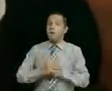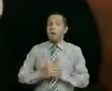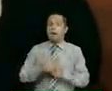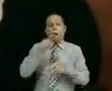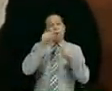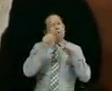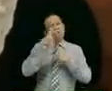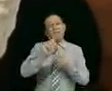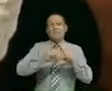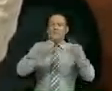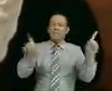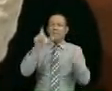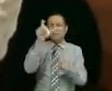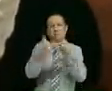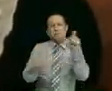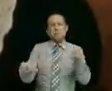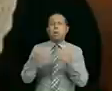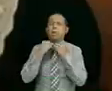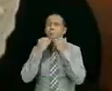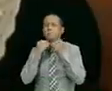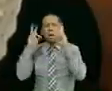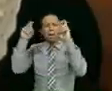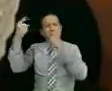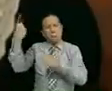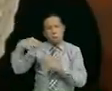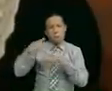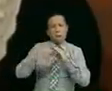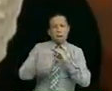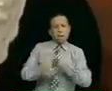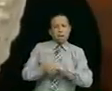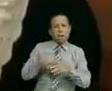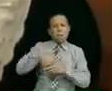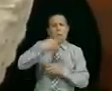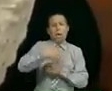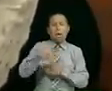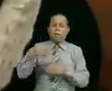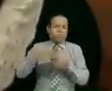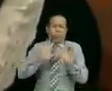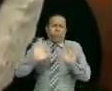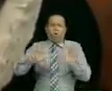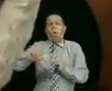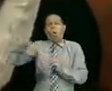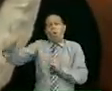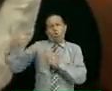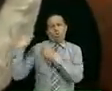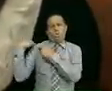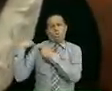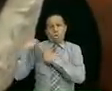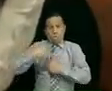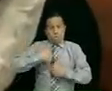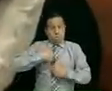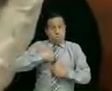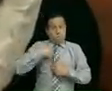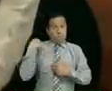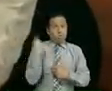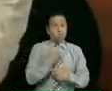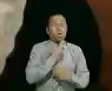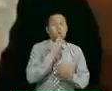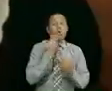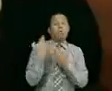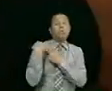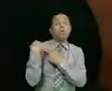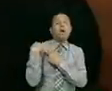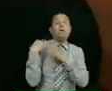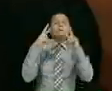queda o que incumplieron esta medida, sino que más bien está relacionado con el mal manejo de los cadáveres en